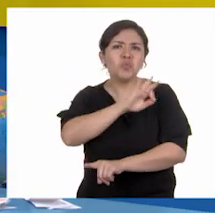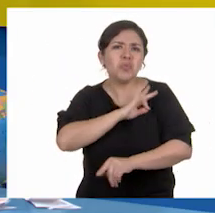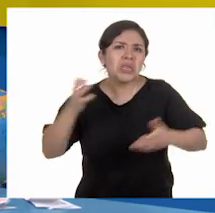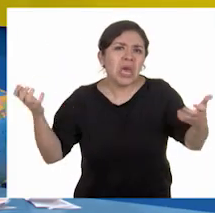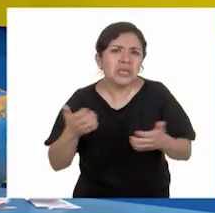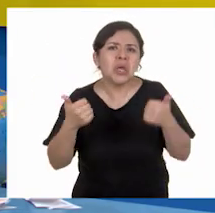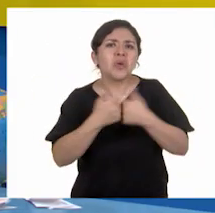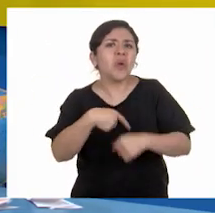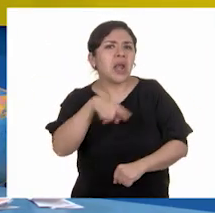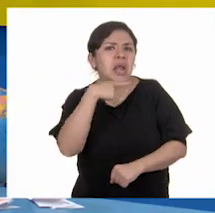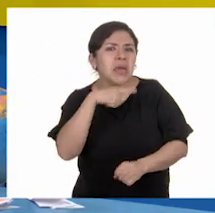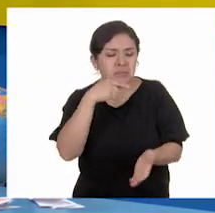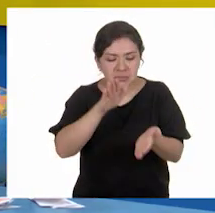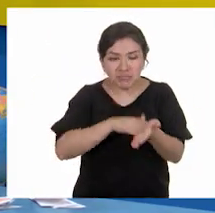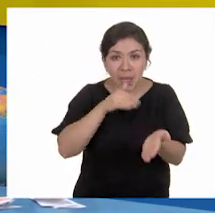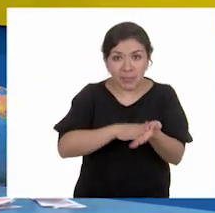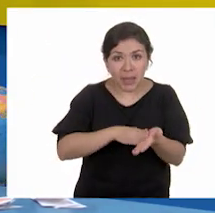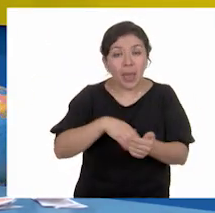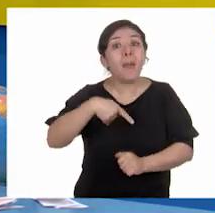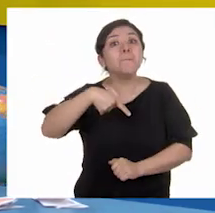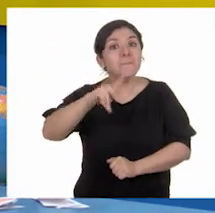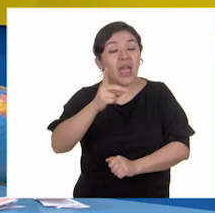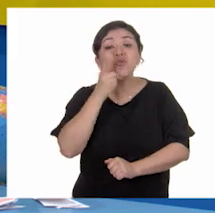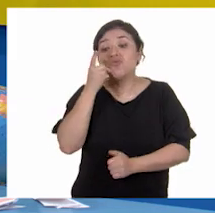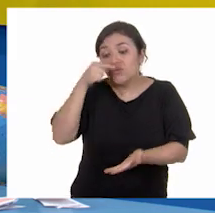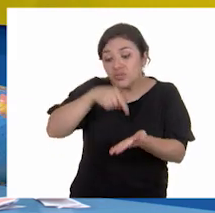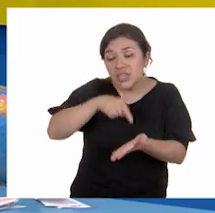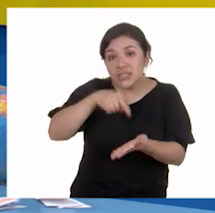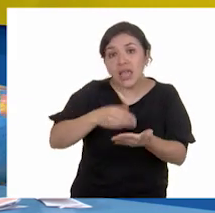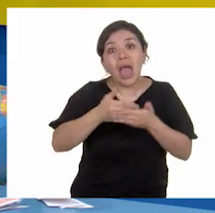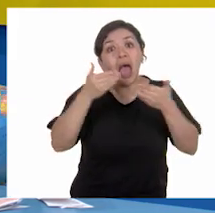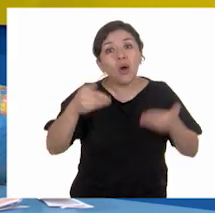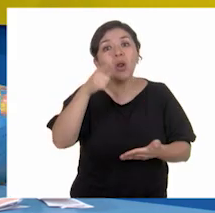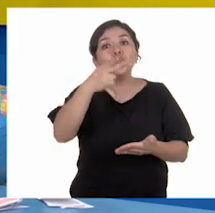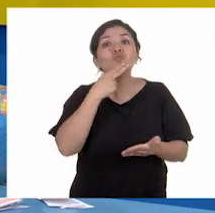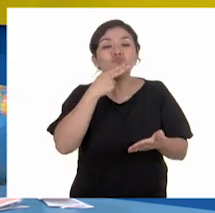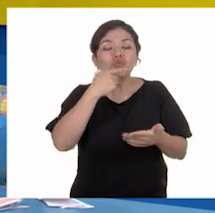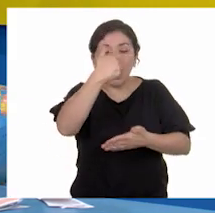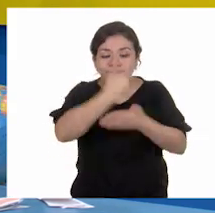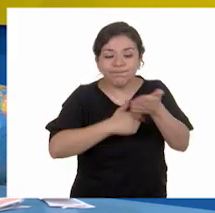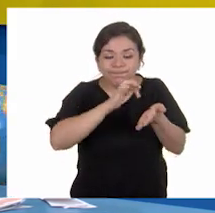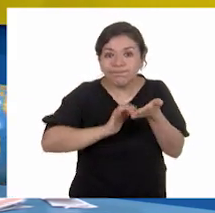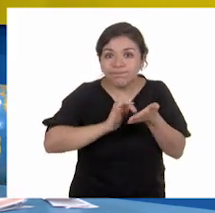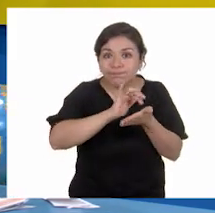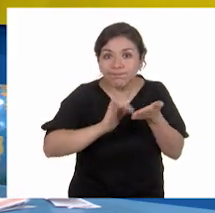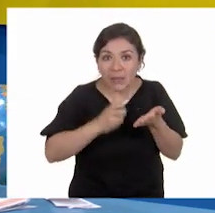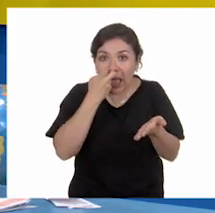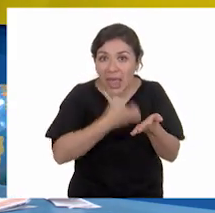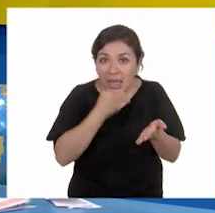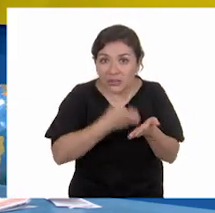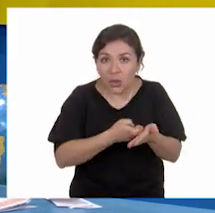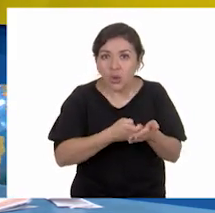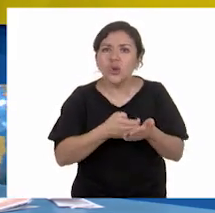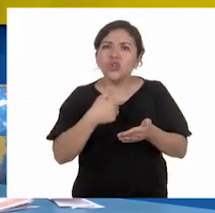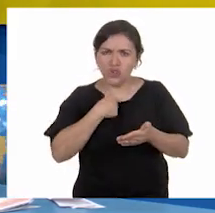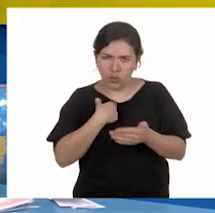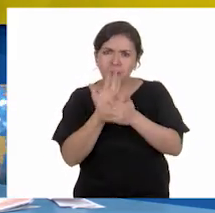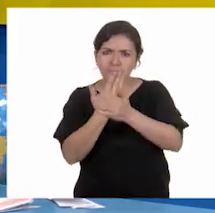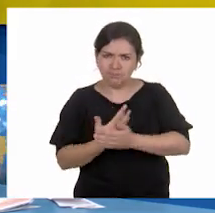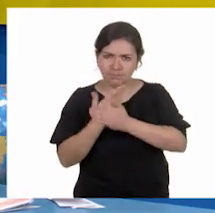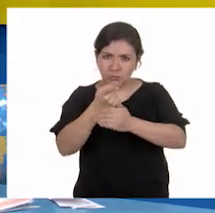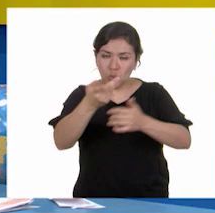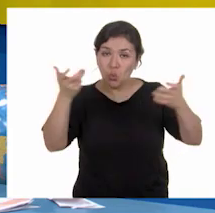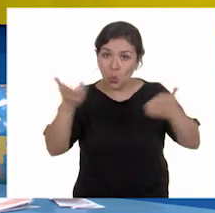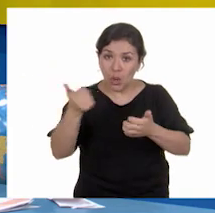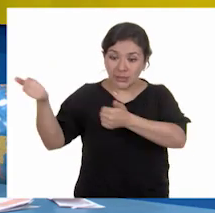hacerlo con lápiz y papel, pero nos piden que ahora usemos la calculadora. Les vamos a dar tiempo para que